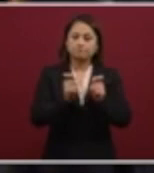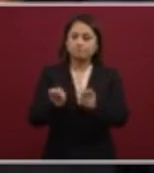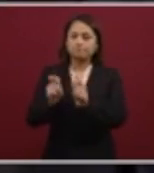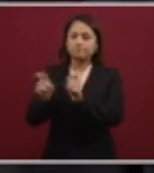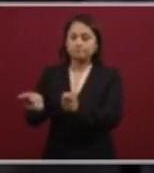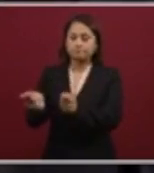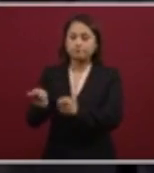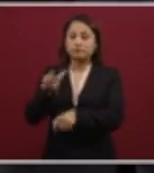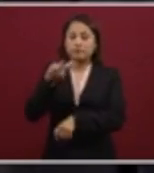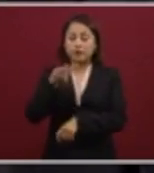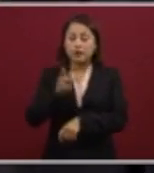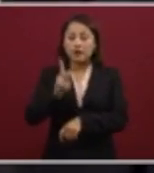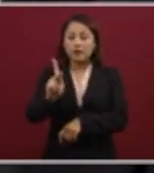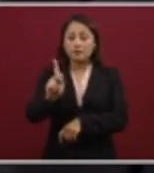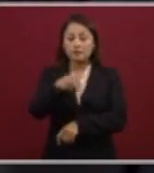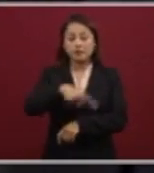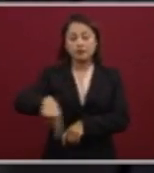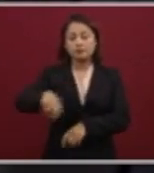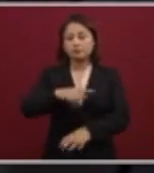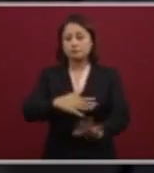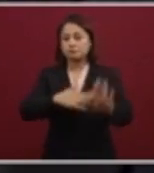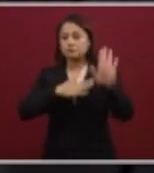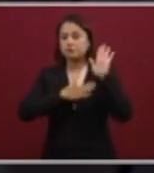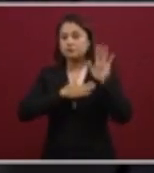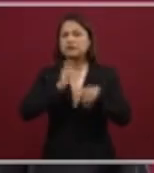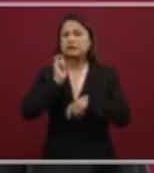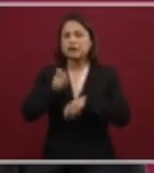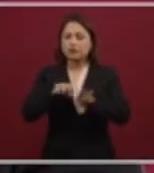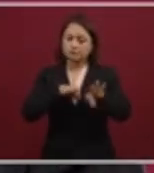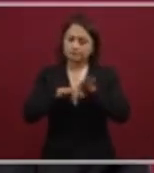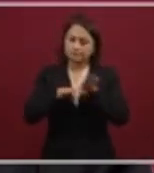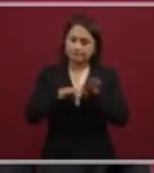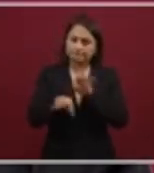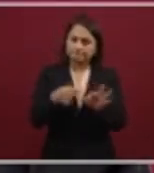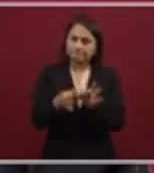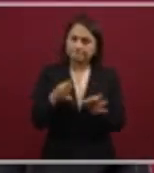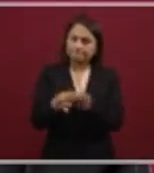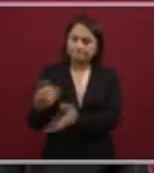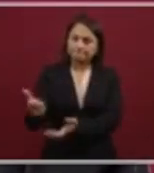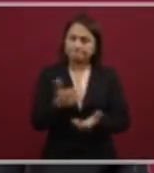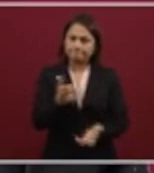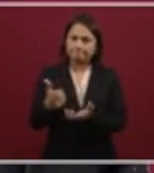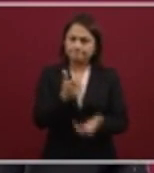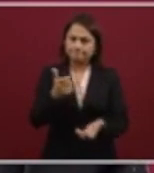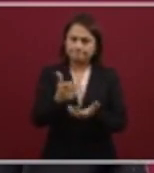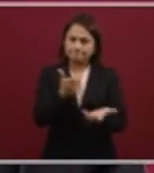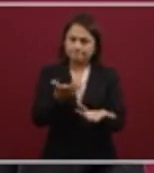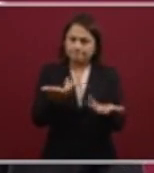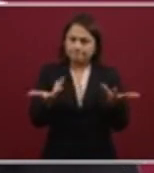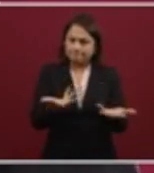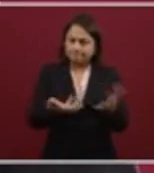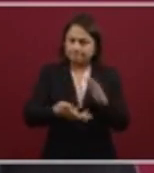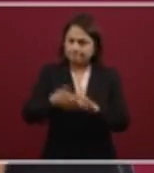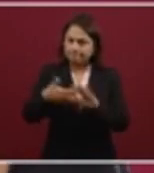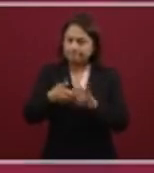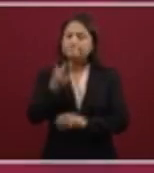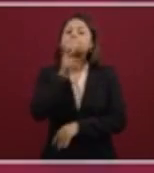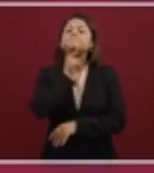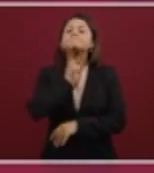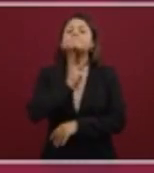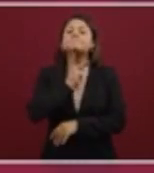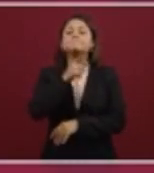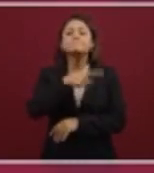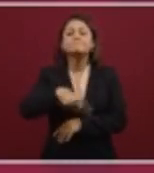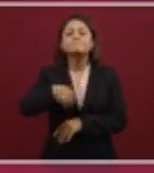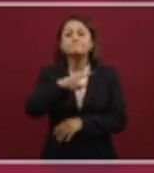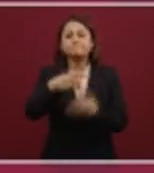iba a haber inversión, de que iban a producir. Les repito,